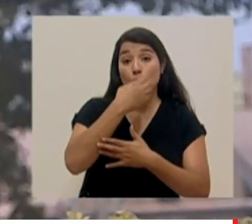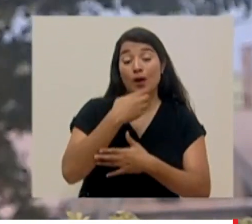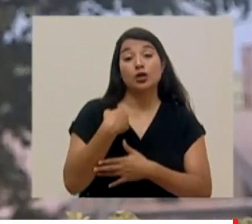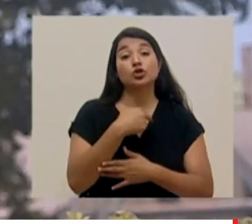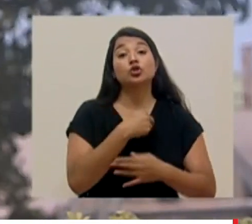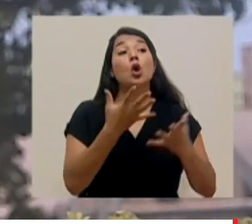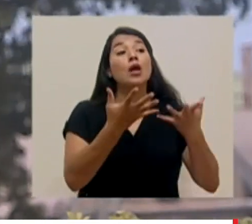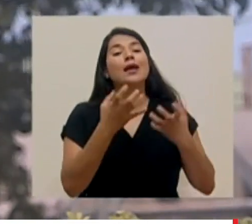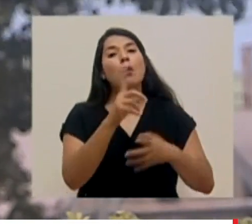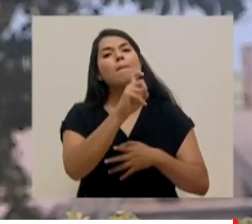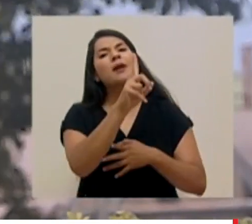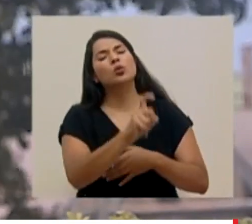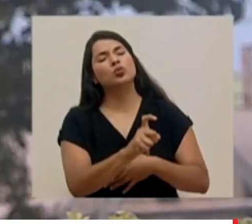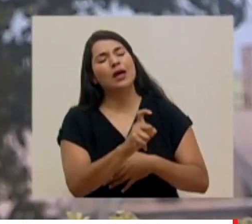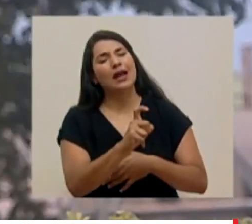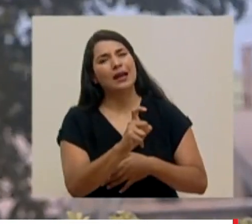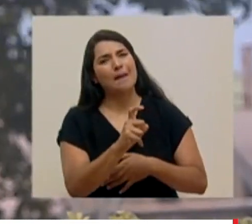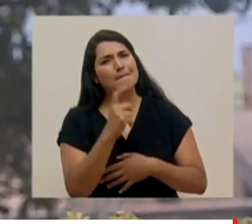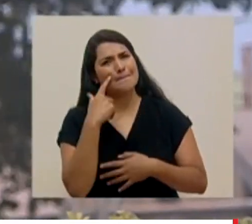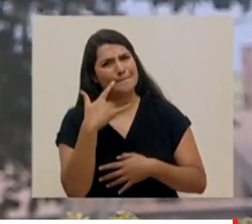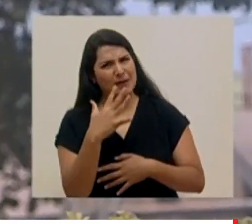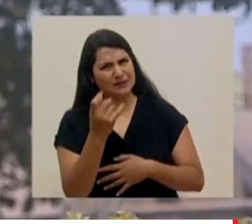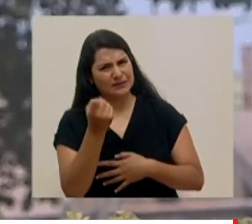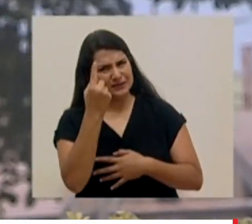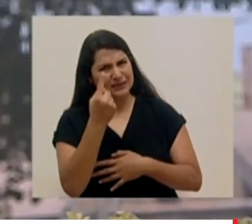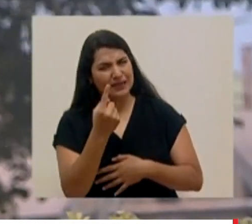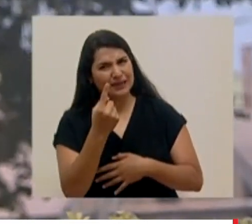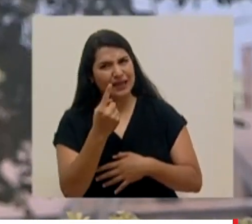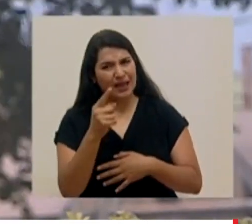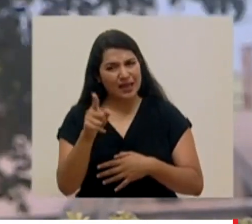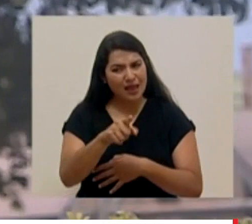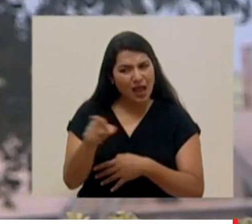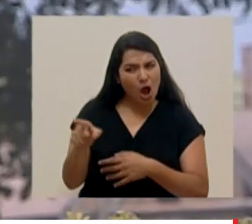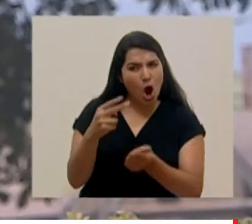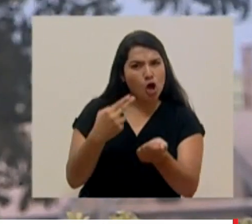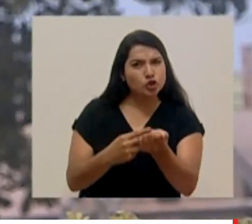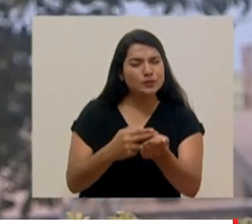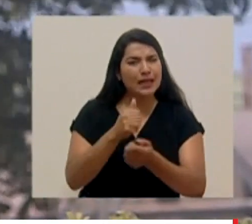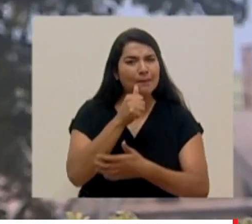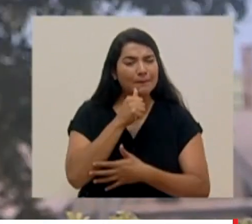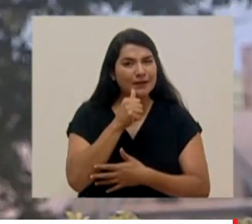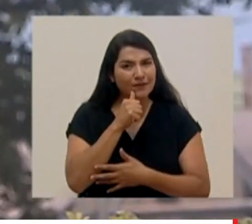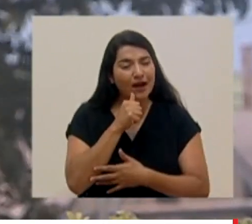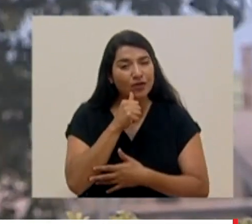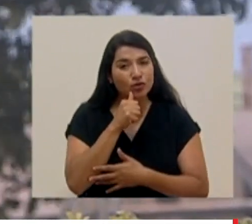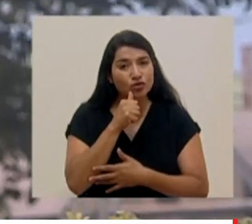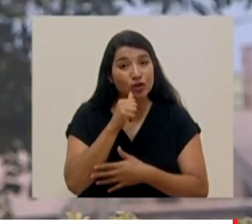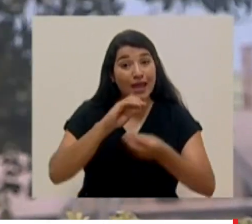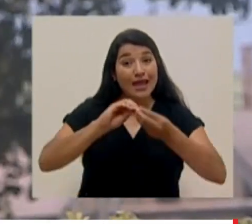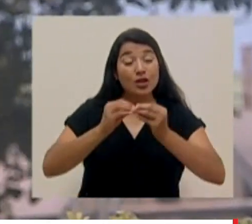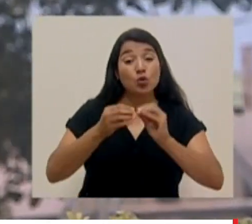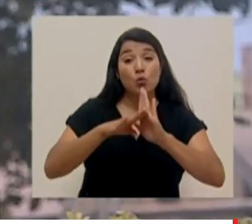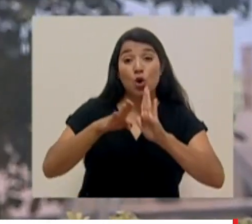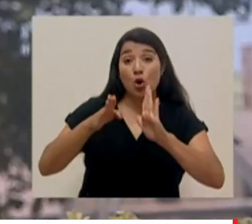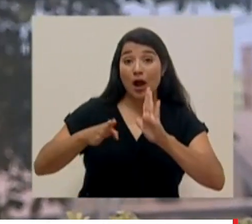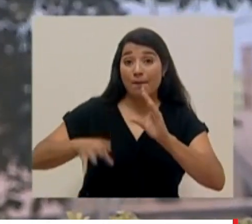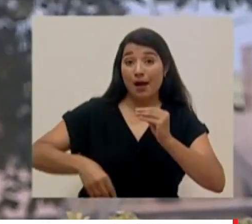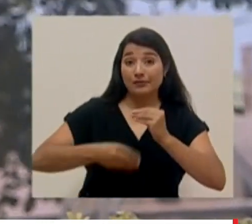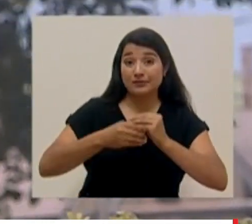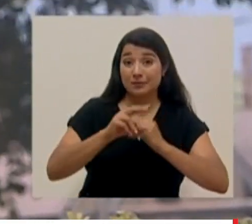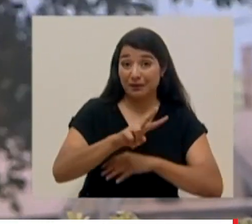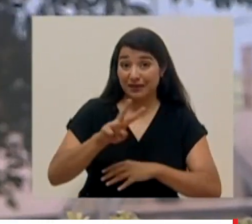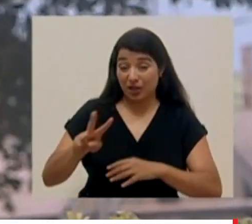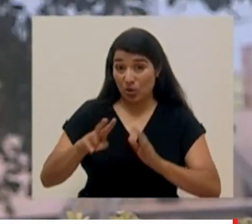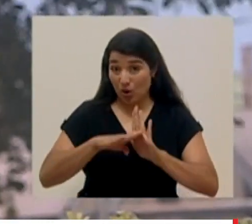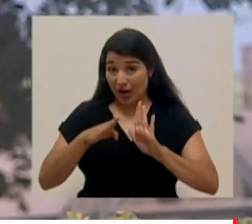también sobre, nos pareció entender que entre todos los hospitales privados, las camas que se van a añadir son 22